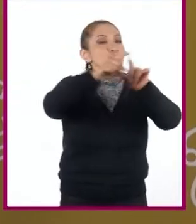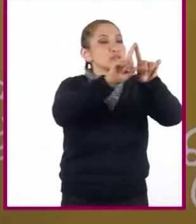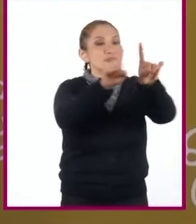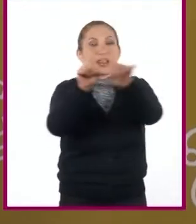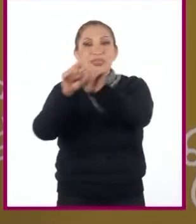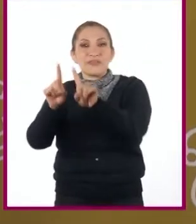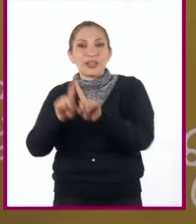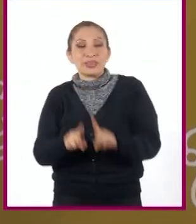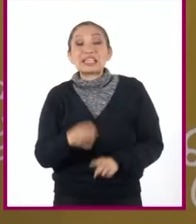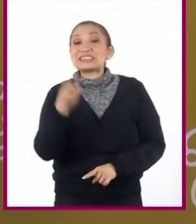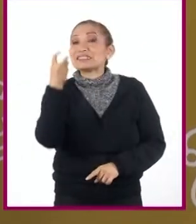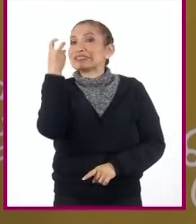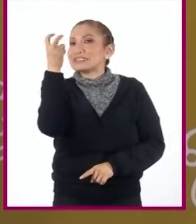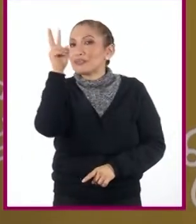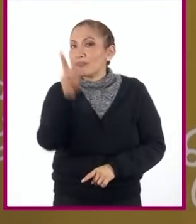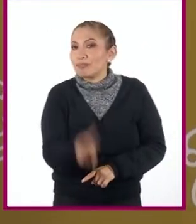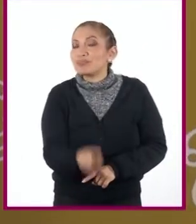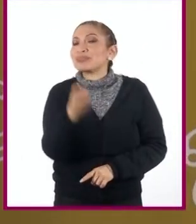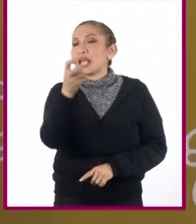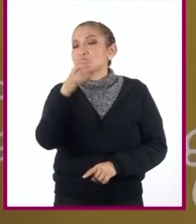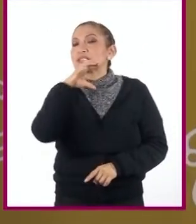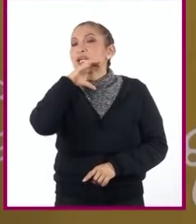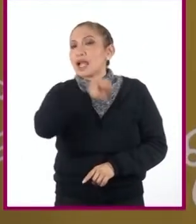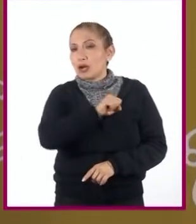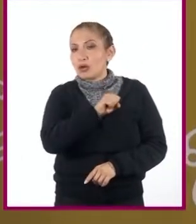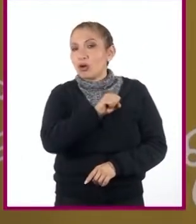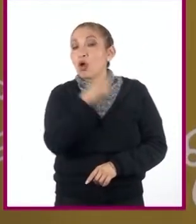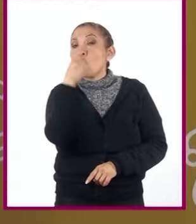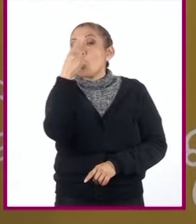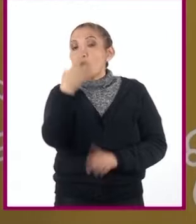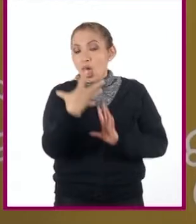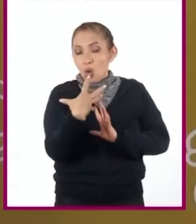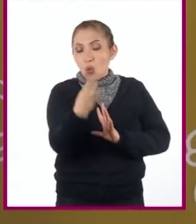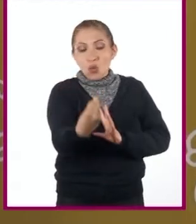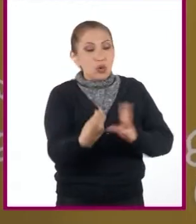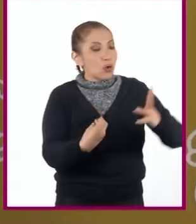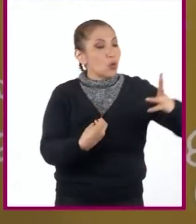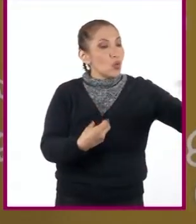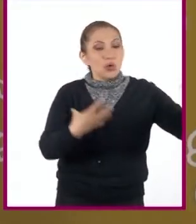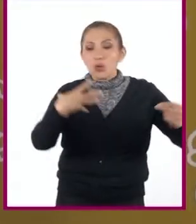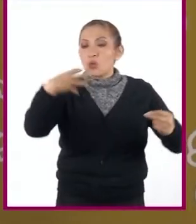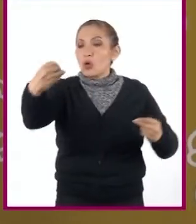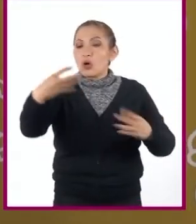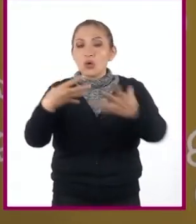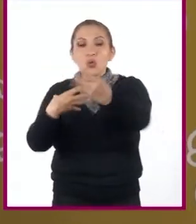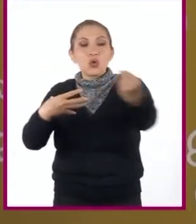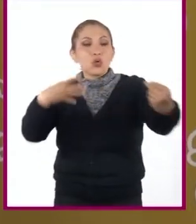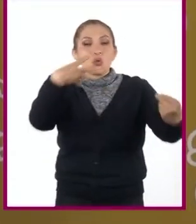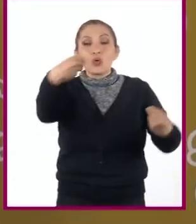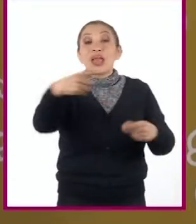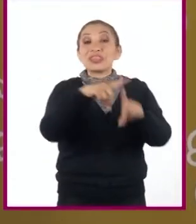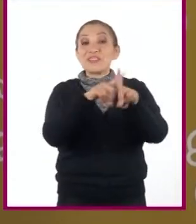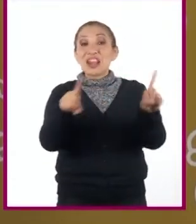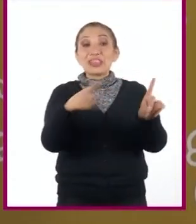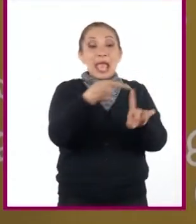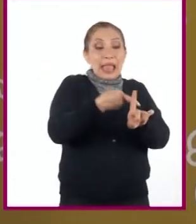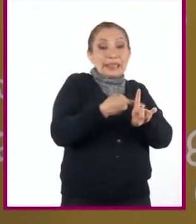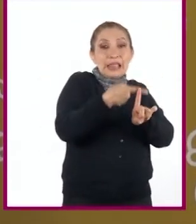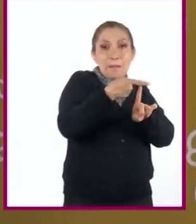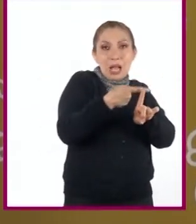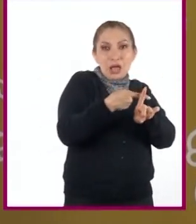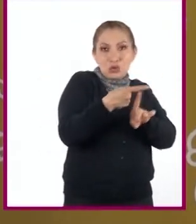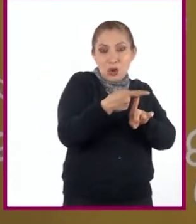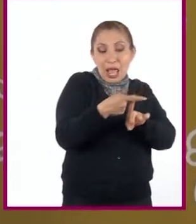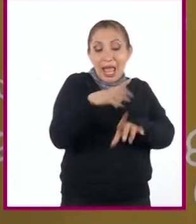¿verdad? Exactamente, eso es calor, una transmisión de energía, lo cual es muy diferente a la temperatura.